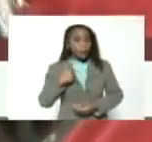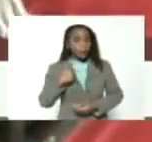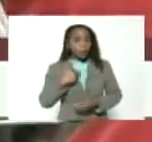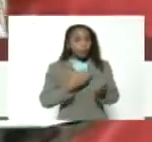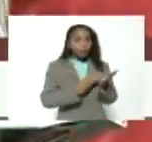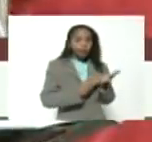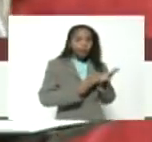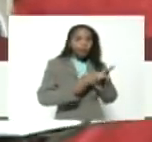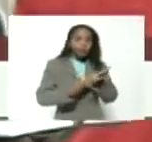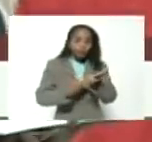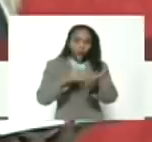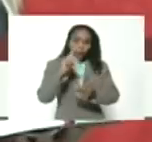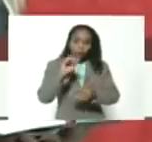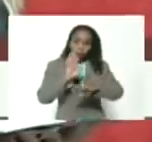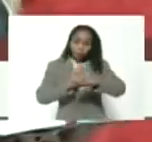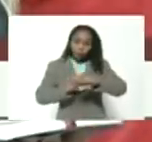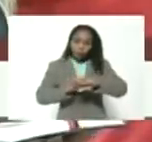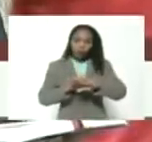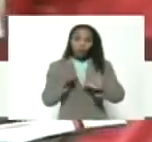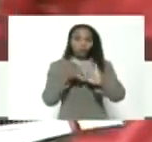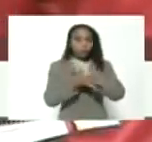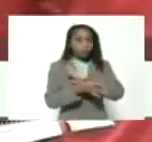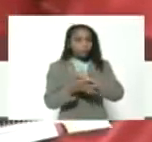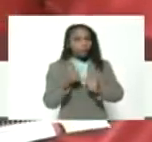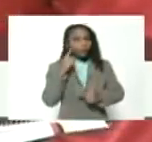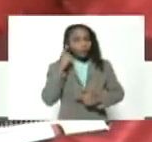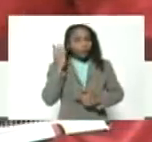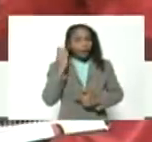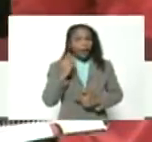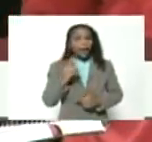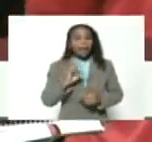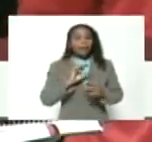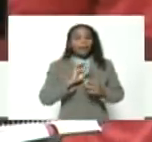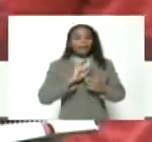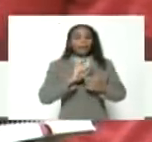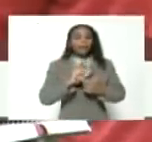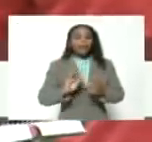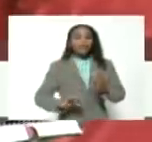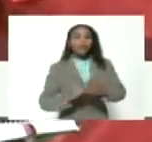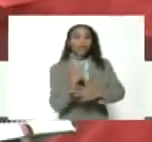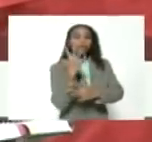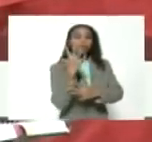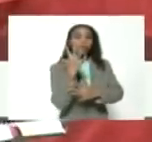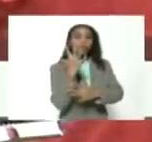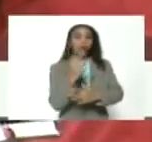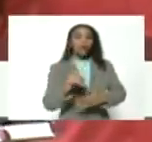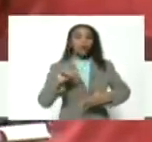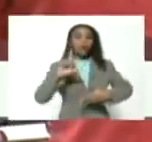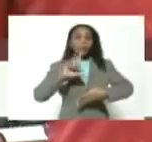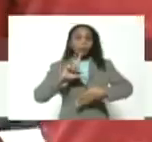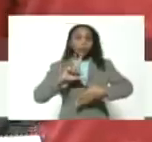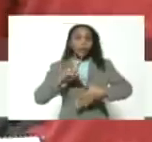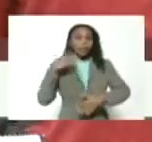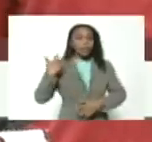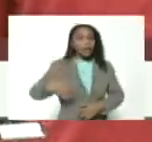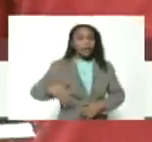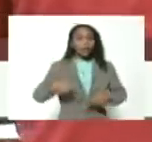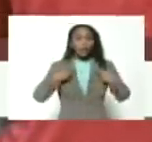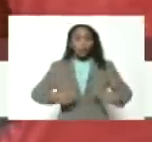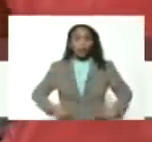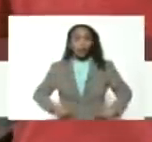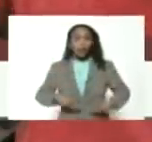referencia, presidente, representando también a Fundalatin, la Fundación Latinoamericana de Derechos Humanos y Economía